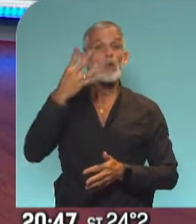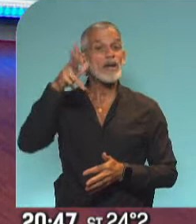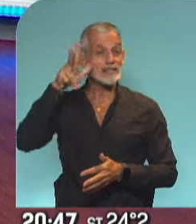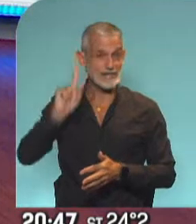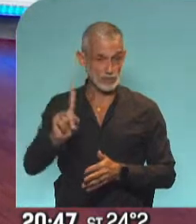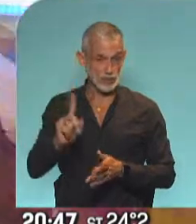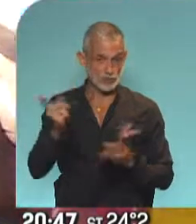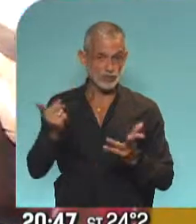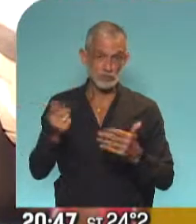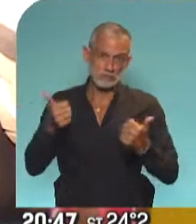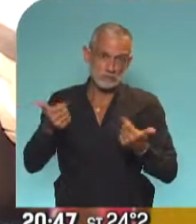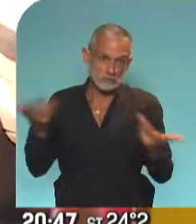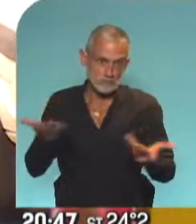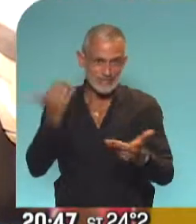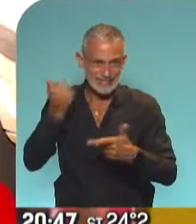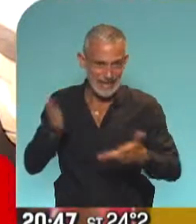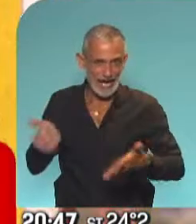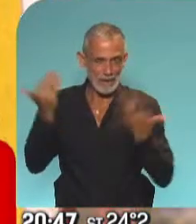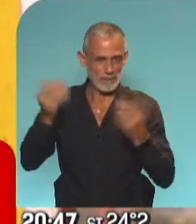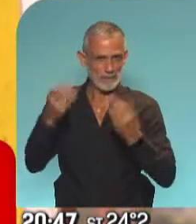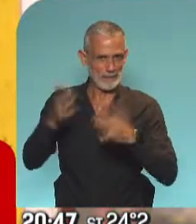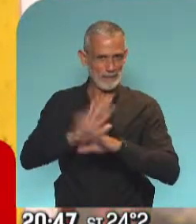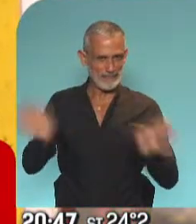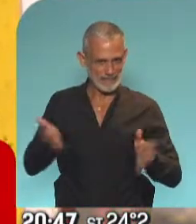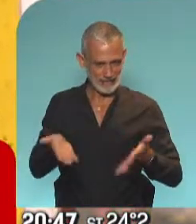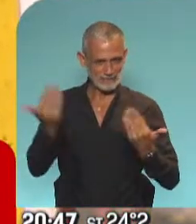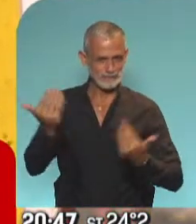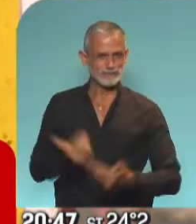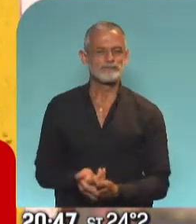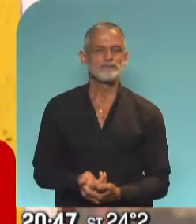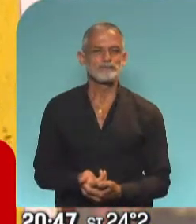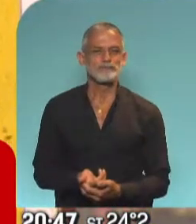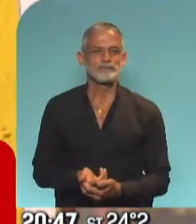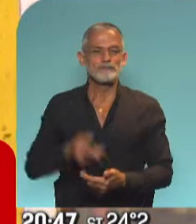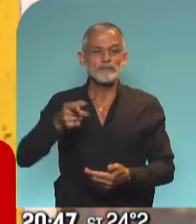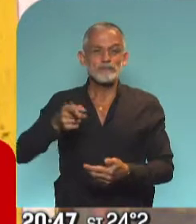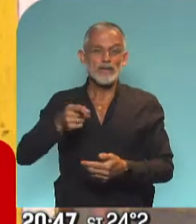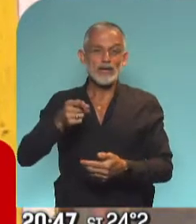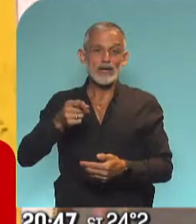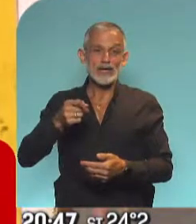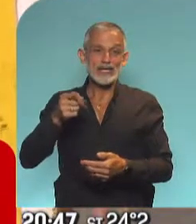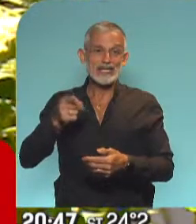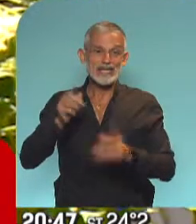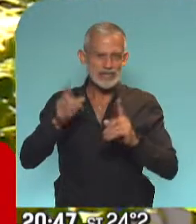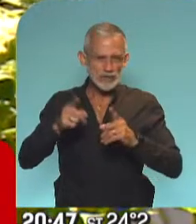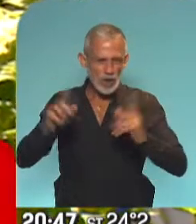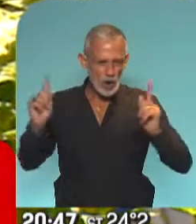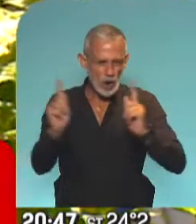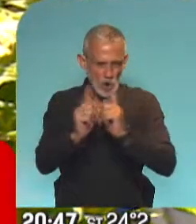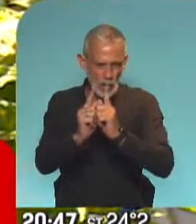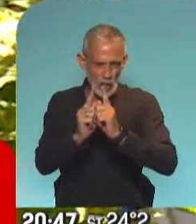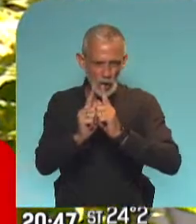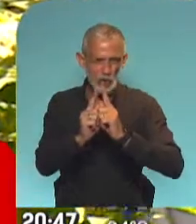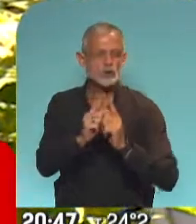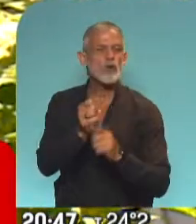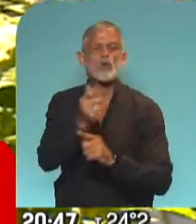1.474.048, el dato positivo, afortunadamente esos pacientes ya han recibido el alta médica, como les decía. Repasemos brevemente